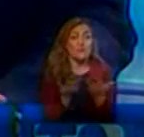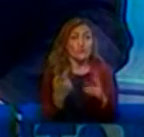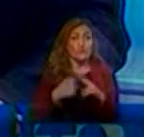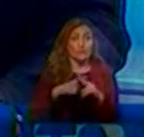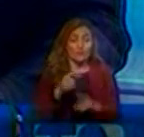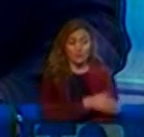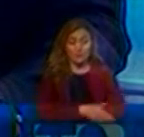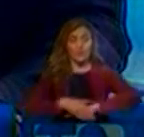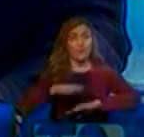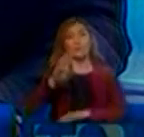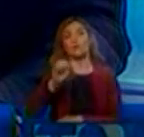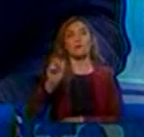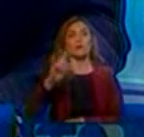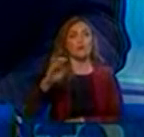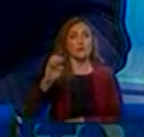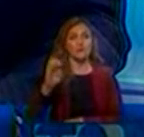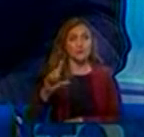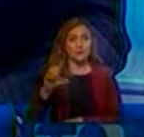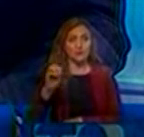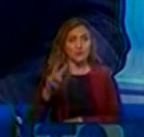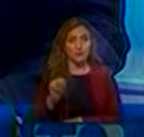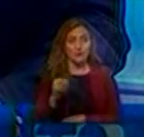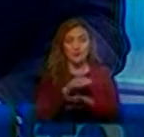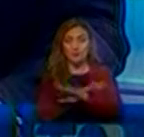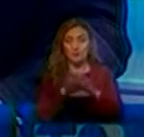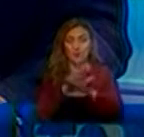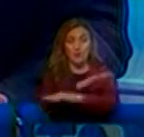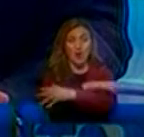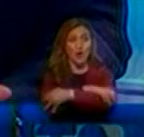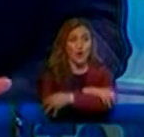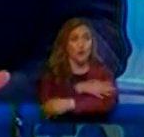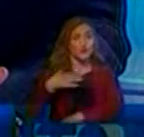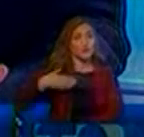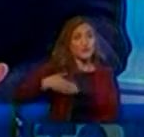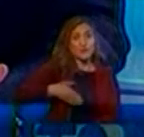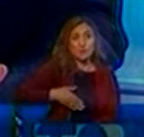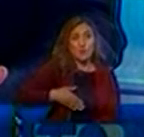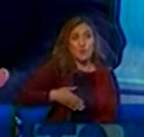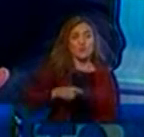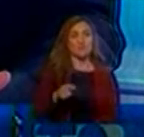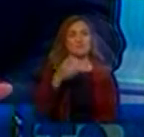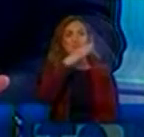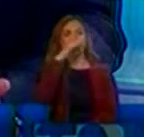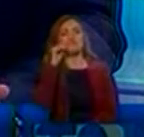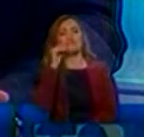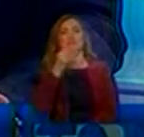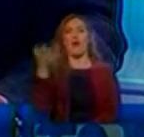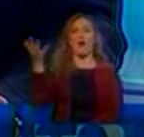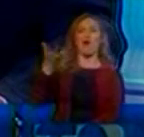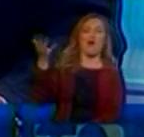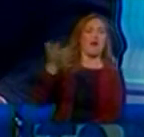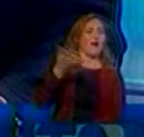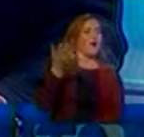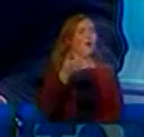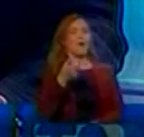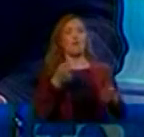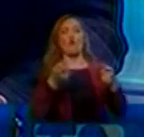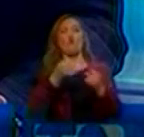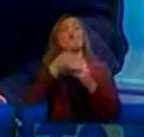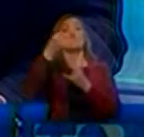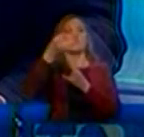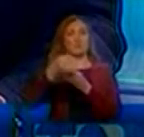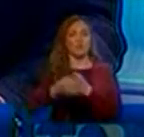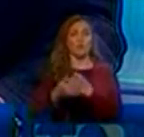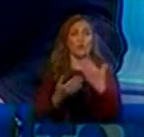Barcelona, terminó en el malecón Simón Bolívar, donde el aún alcalde se dirigió a sus simpatizantes para dirigir su última